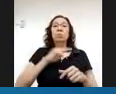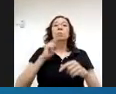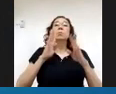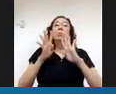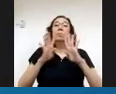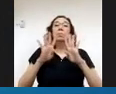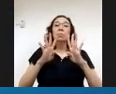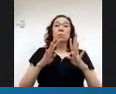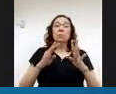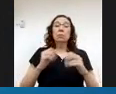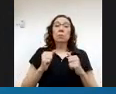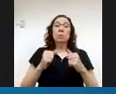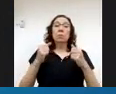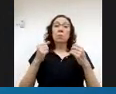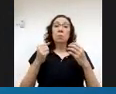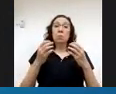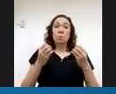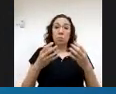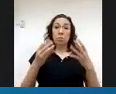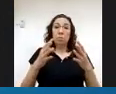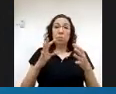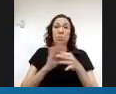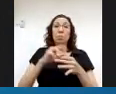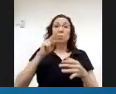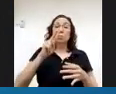hablando en una cantidad de